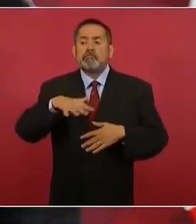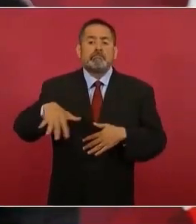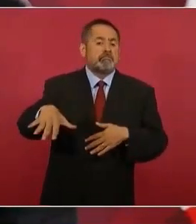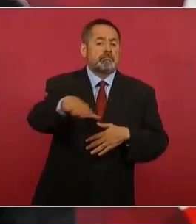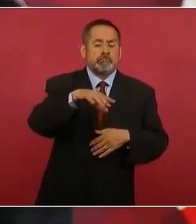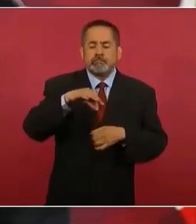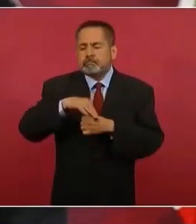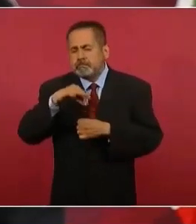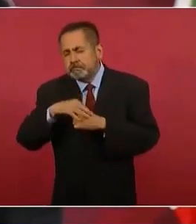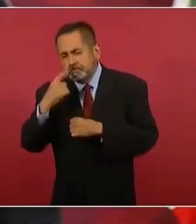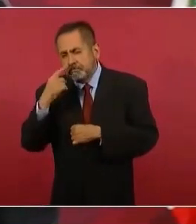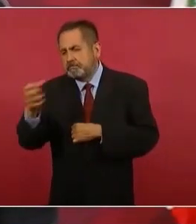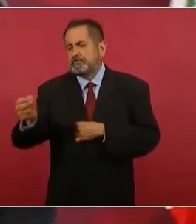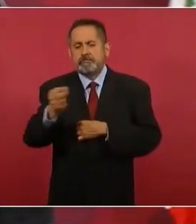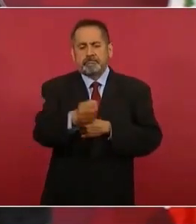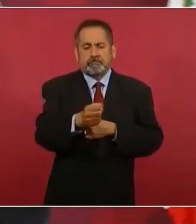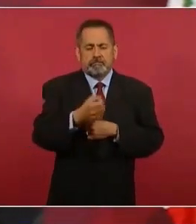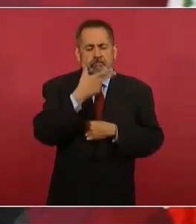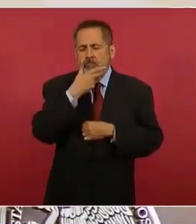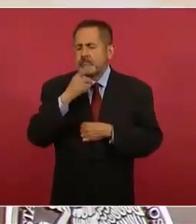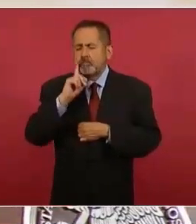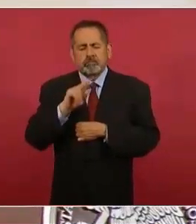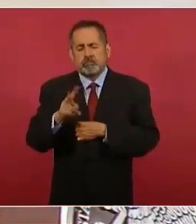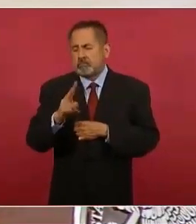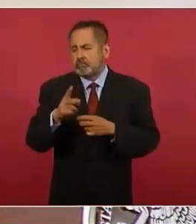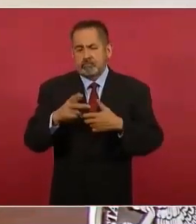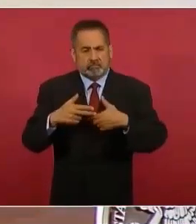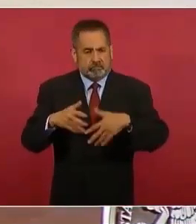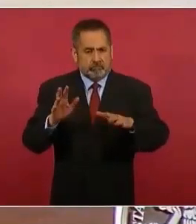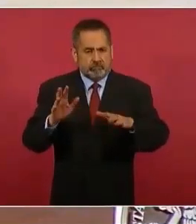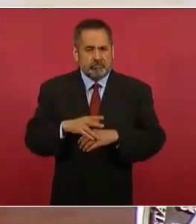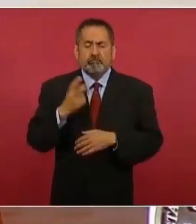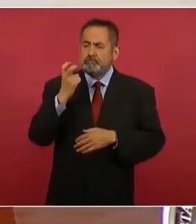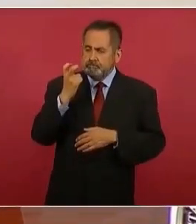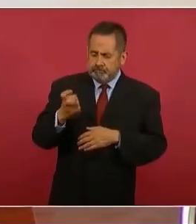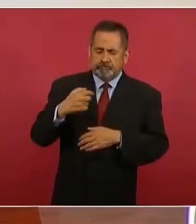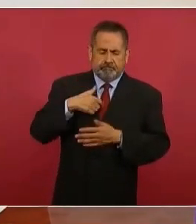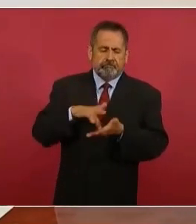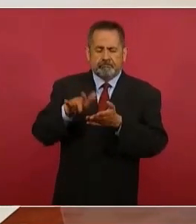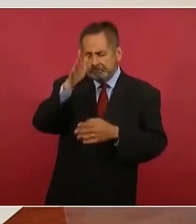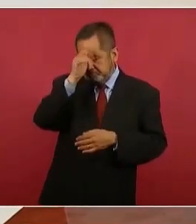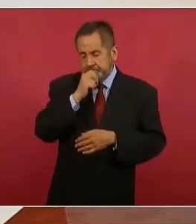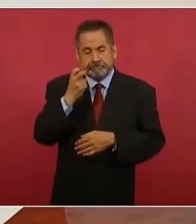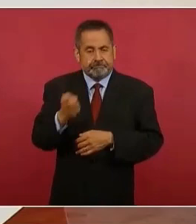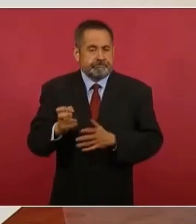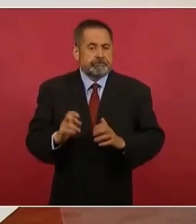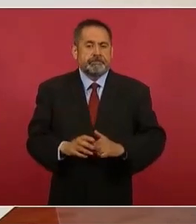ese sea, mujer u hombre, y a ese voy a apoyar.